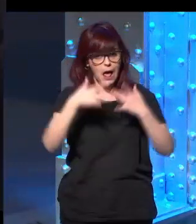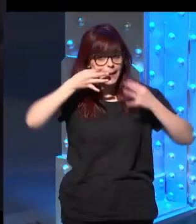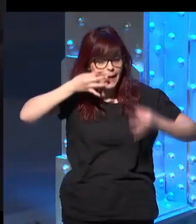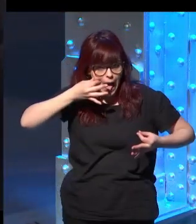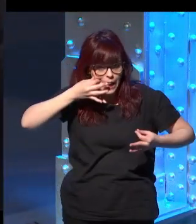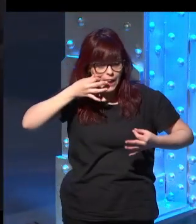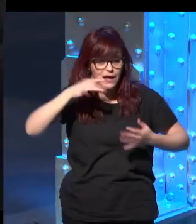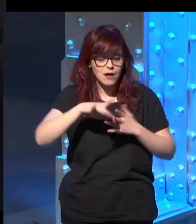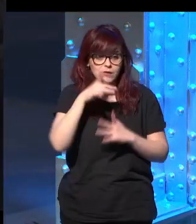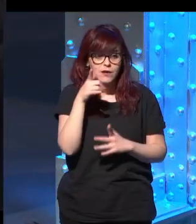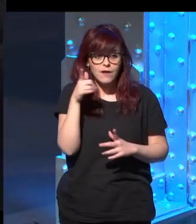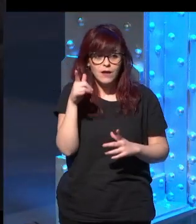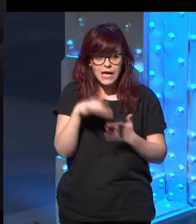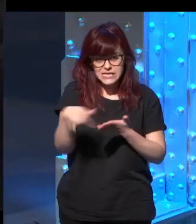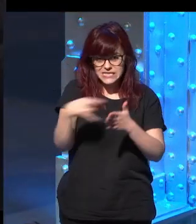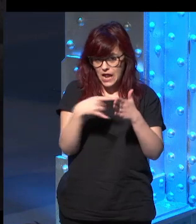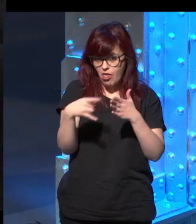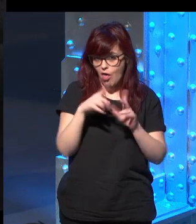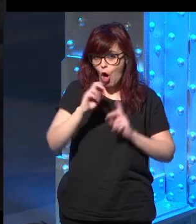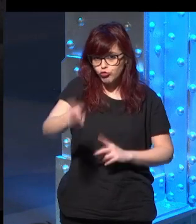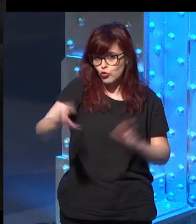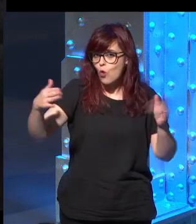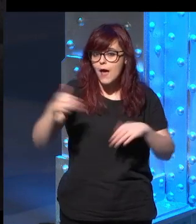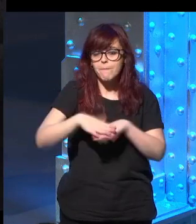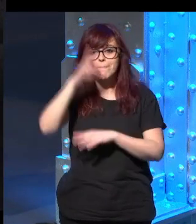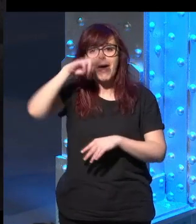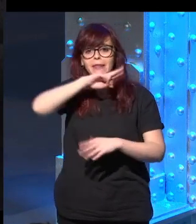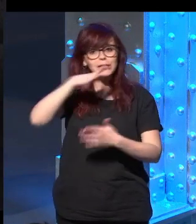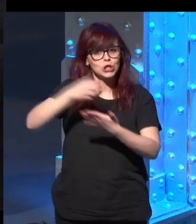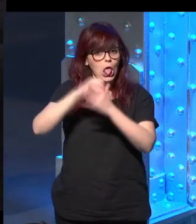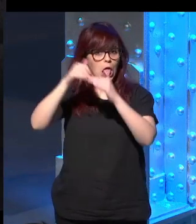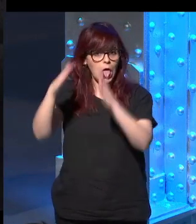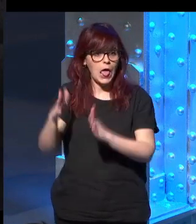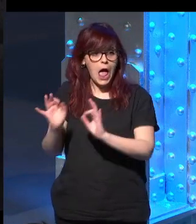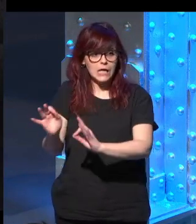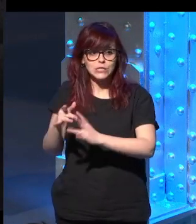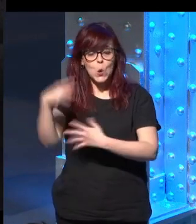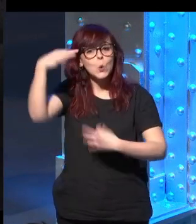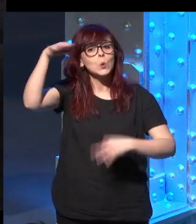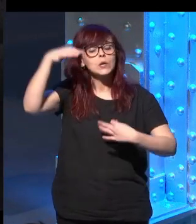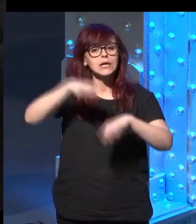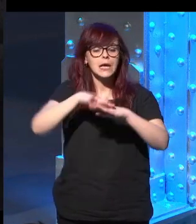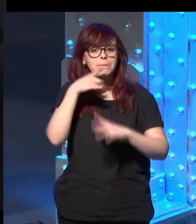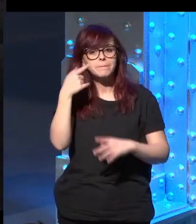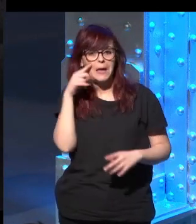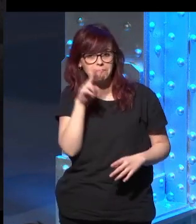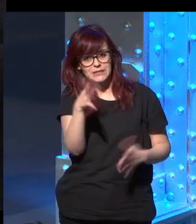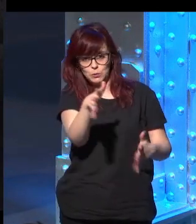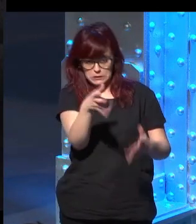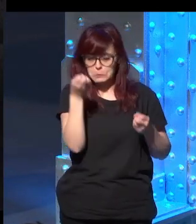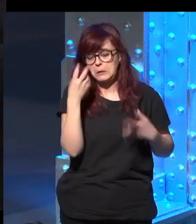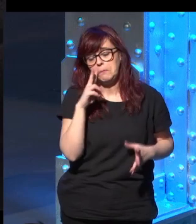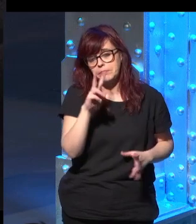es que no tengo otra escaneada. Están todas en casa de mis padres, entonces era la única que tenía que se veía más o menos bien.